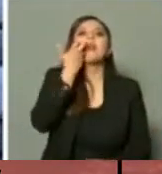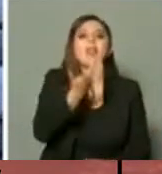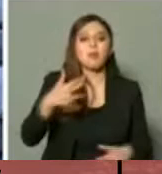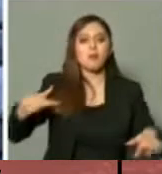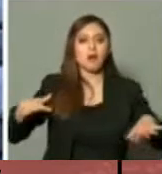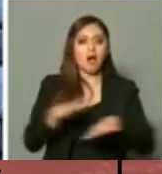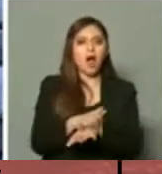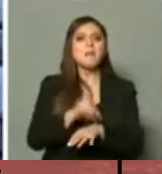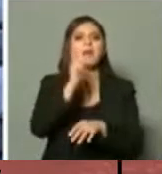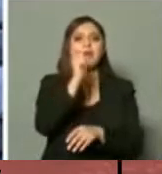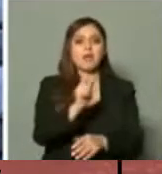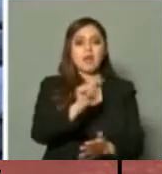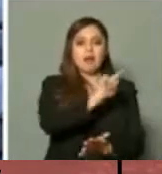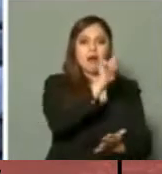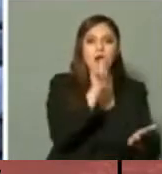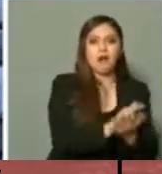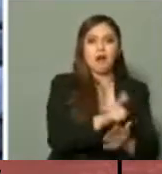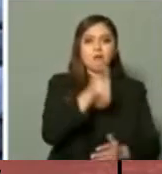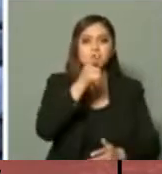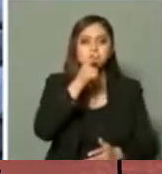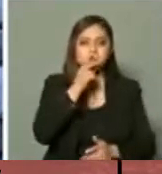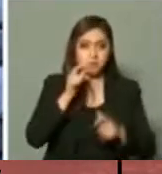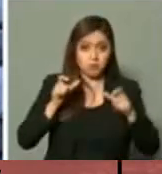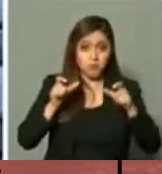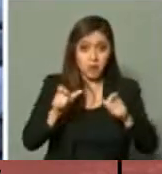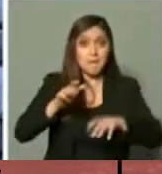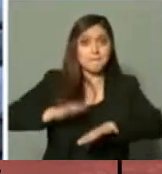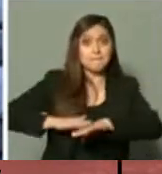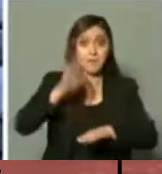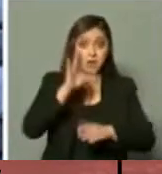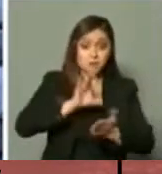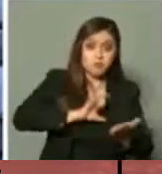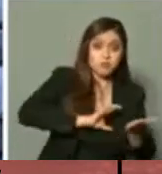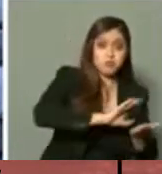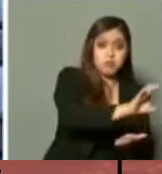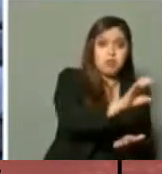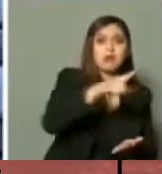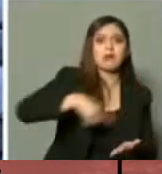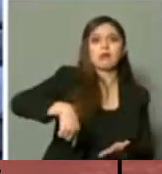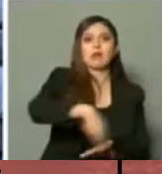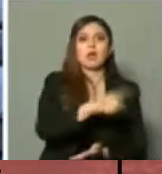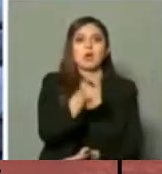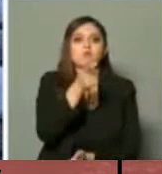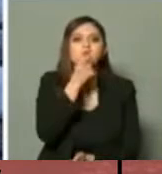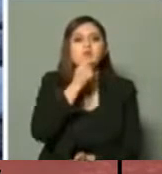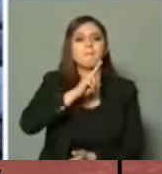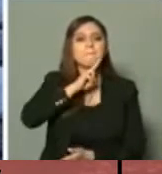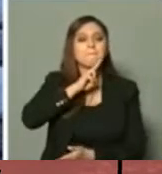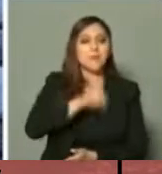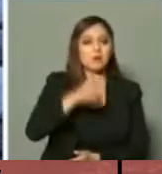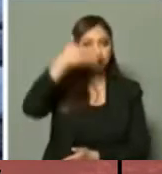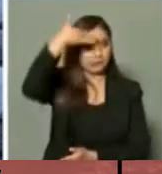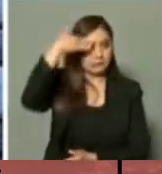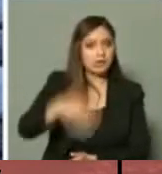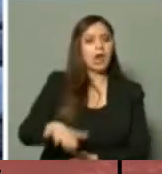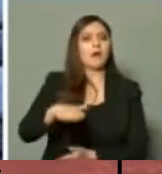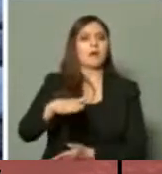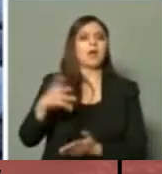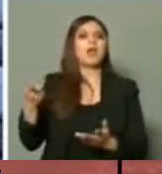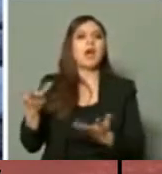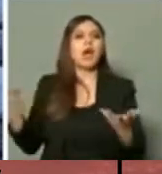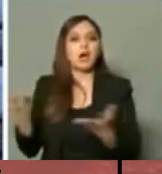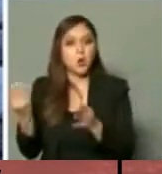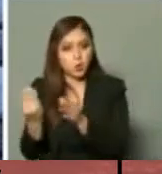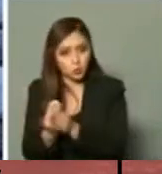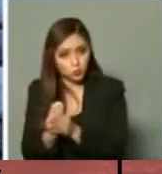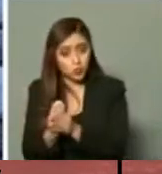seguridad. Vamos a agregar mayor presupuesto para que nuestros policías estén mejor capacitados. En materia de infraestructura,